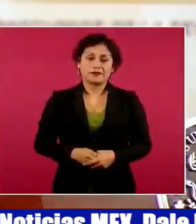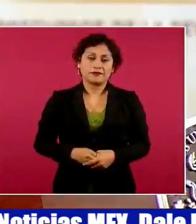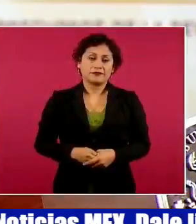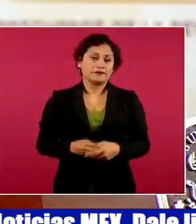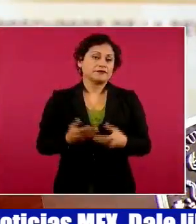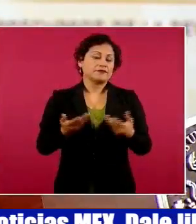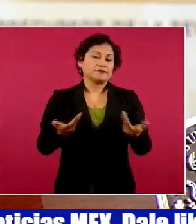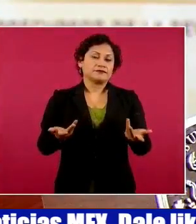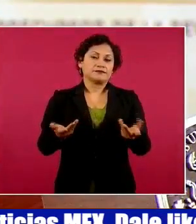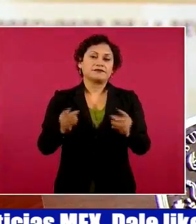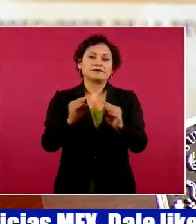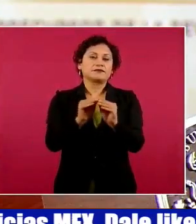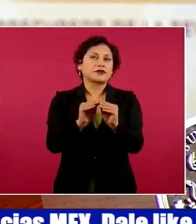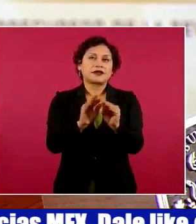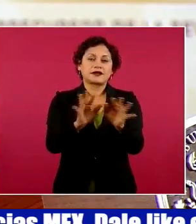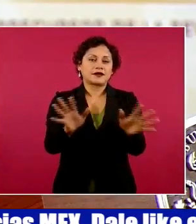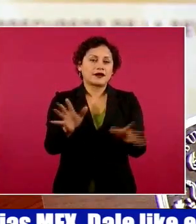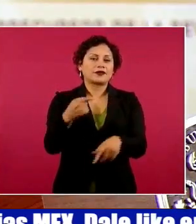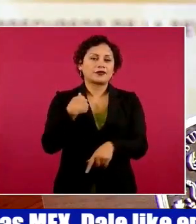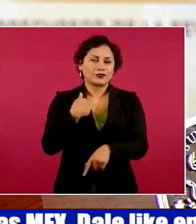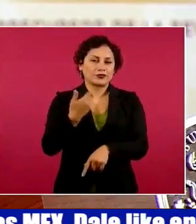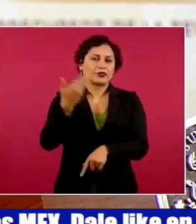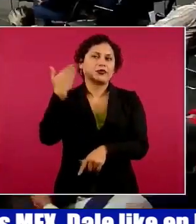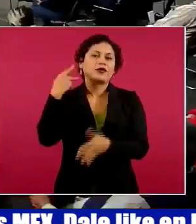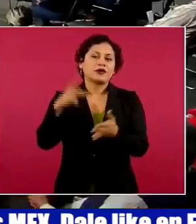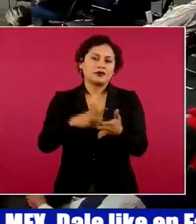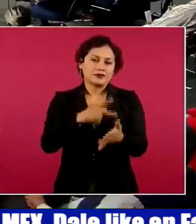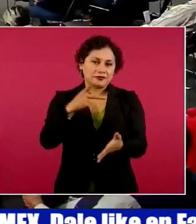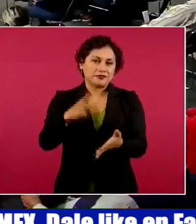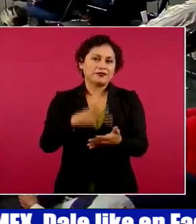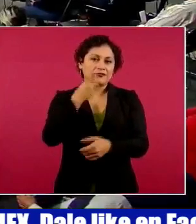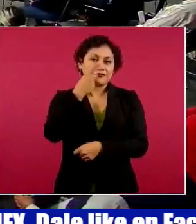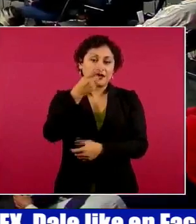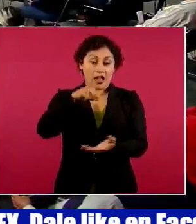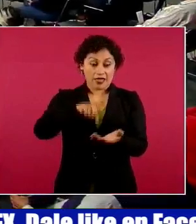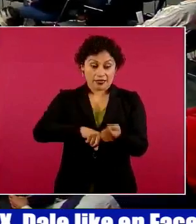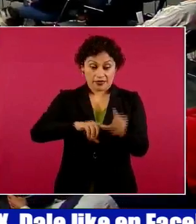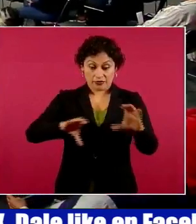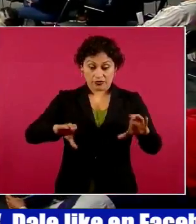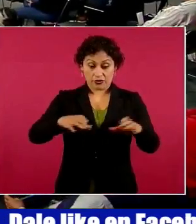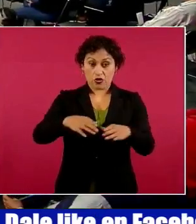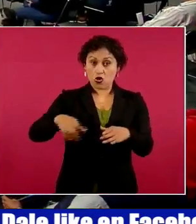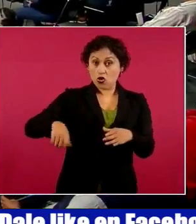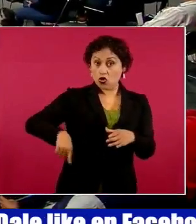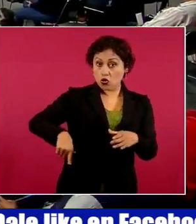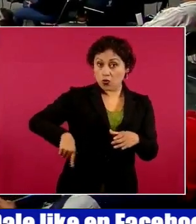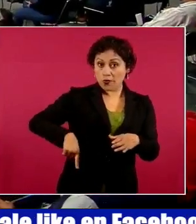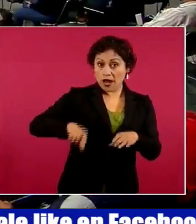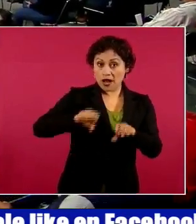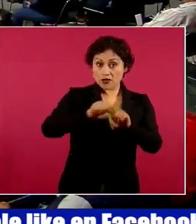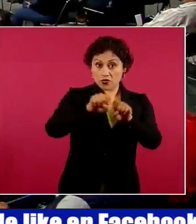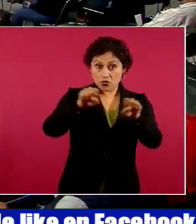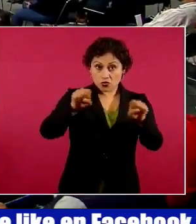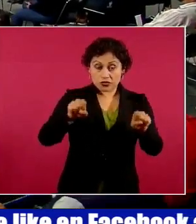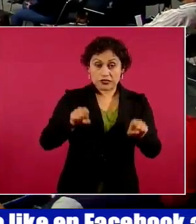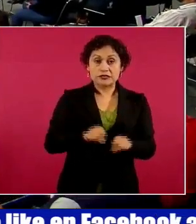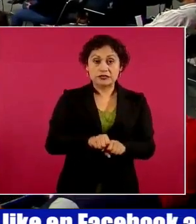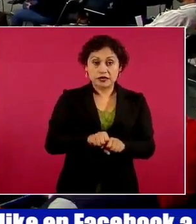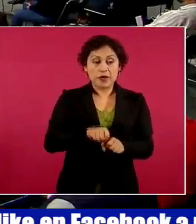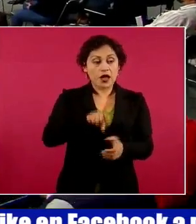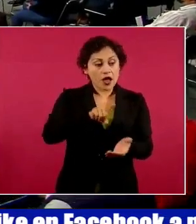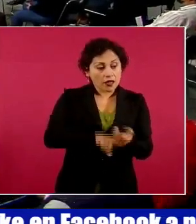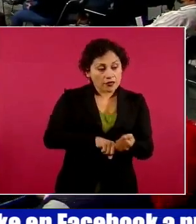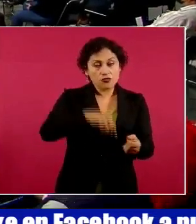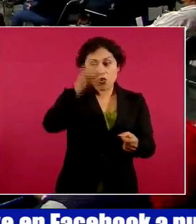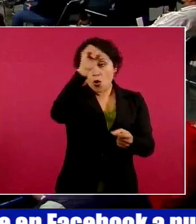nada, que lo importante es la autoridad moral, que tienen ese escudo, pero que sus adversarios van a seguir así, porque ya no tienen de